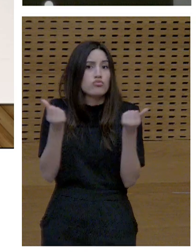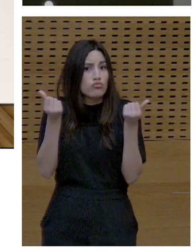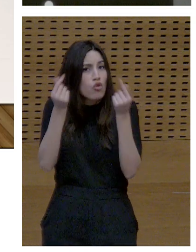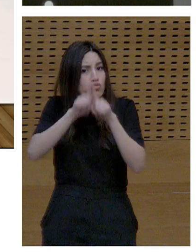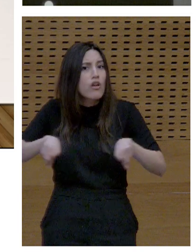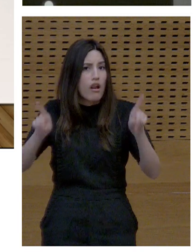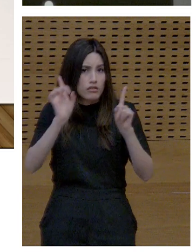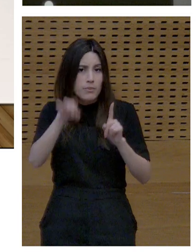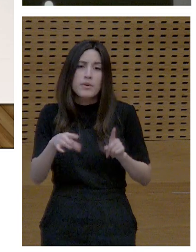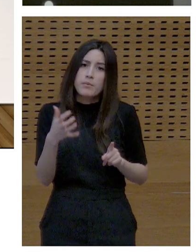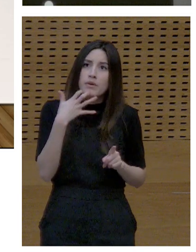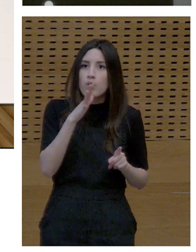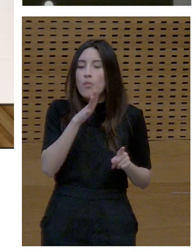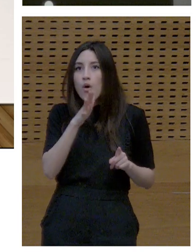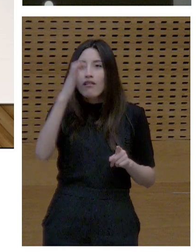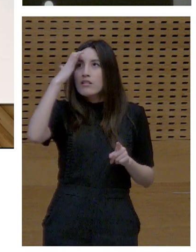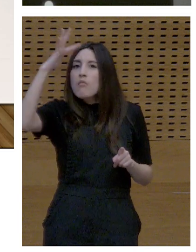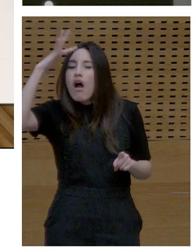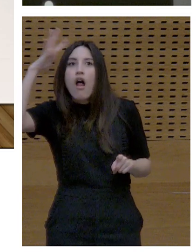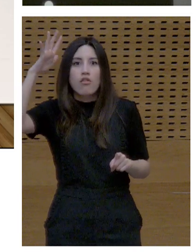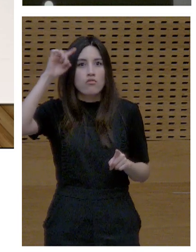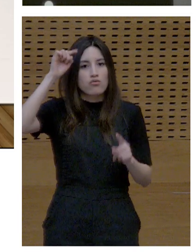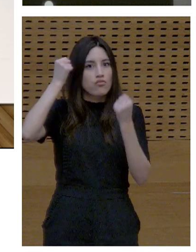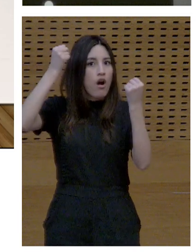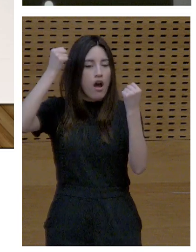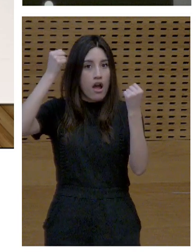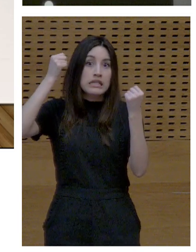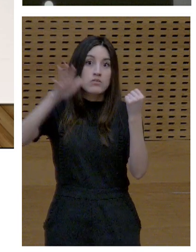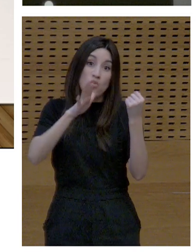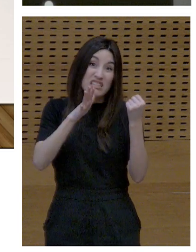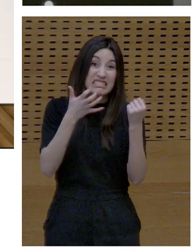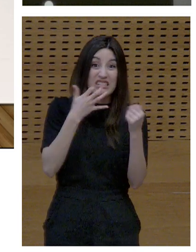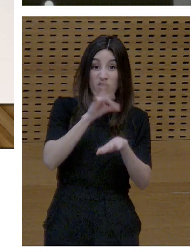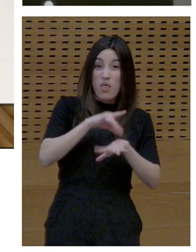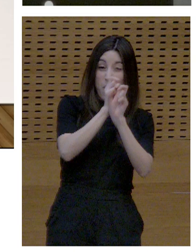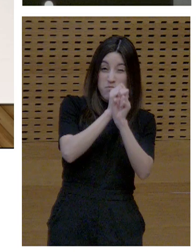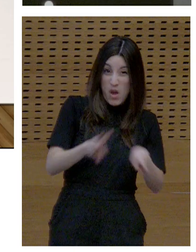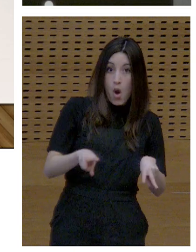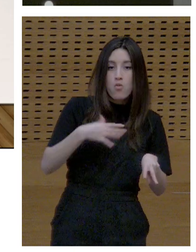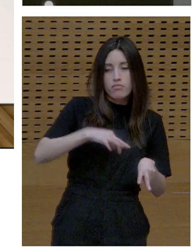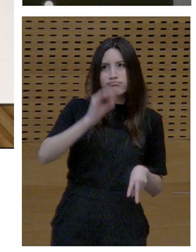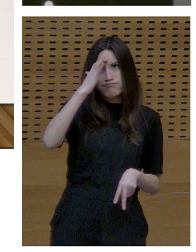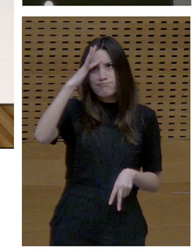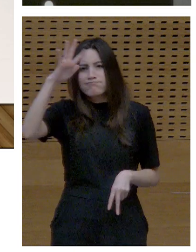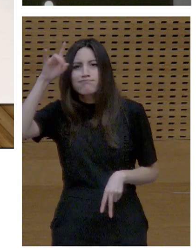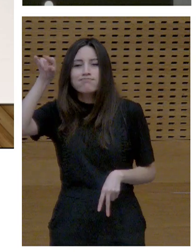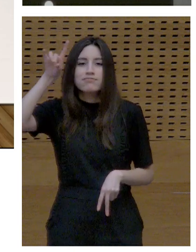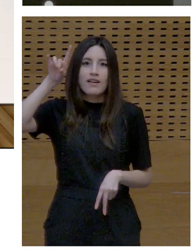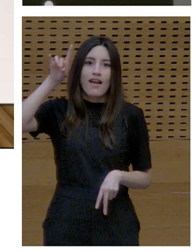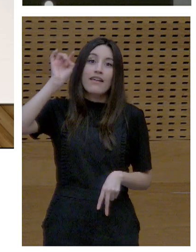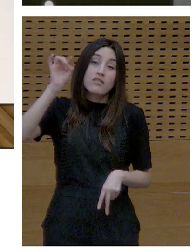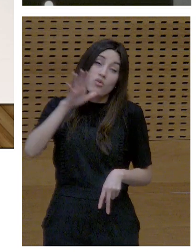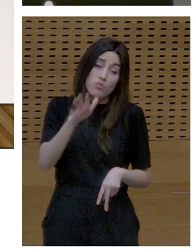Las alucinaciones y los delirios aparecen en fases más avanzadas, están muy relacionadas con la enfermedad y también con